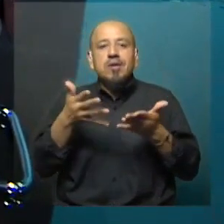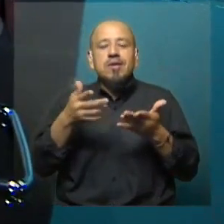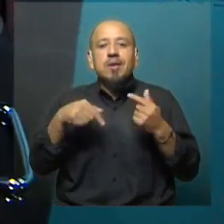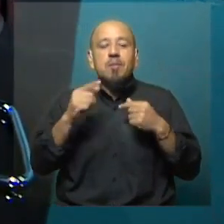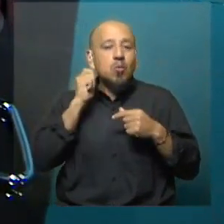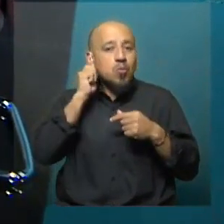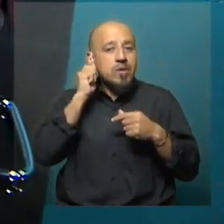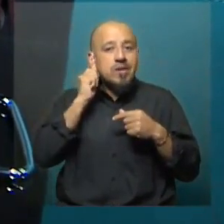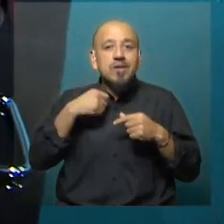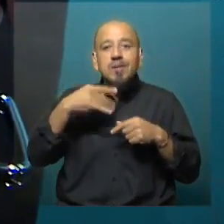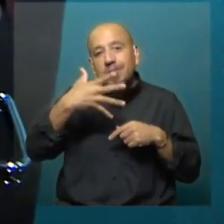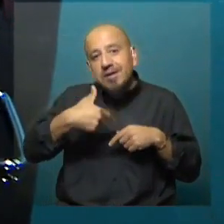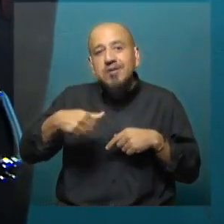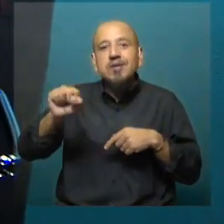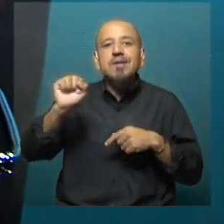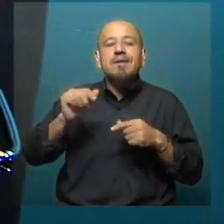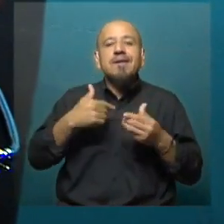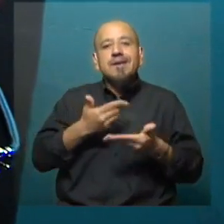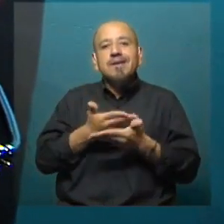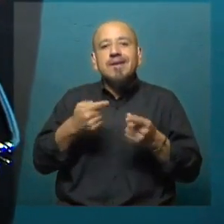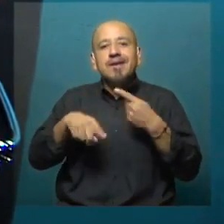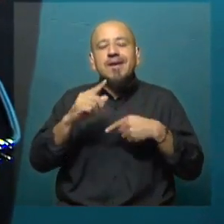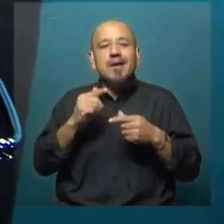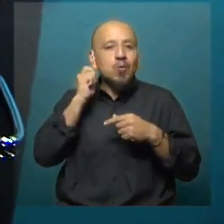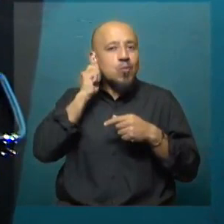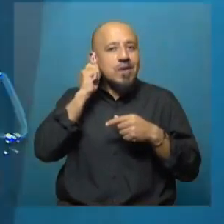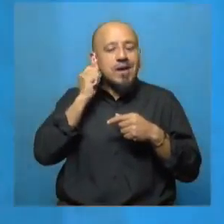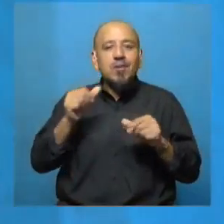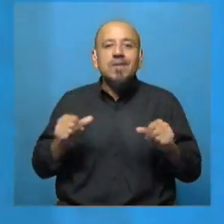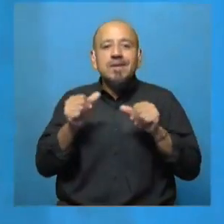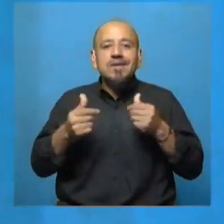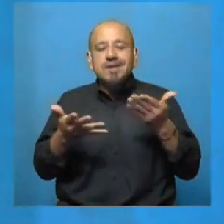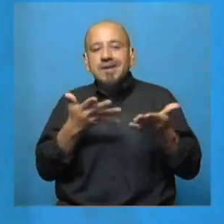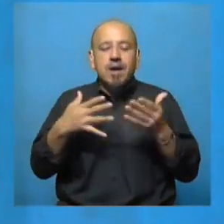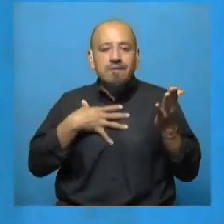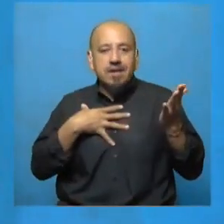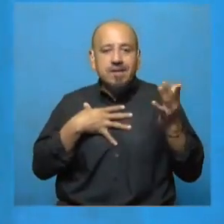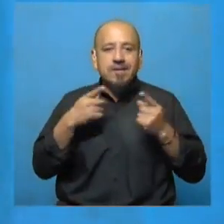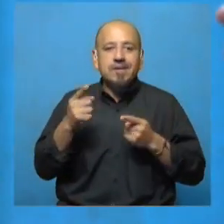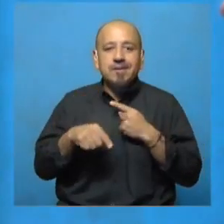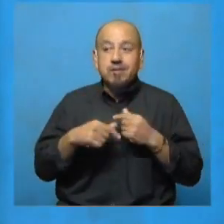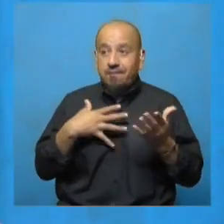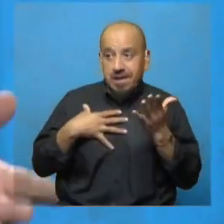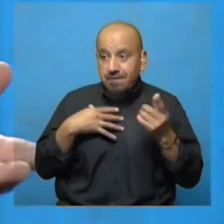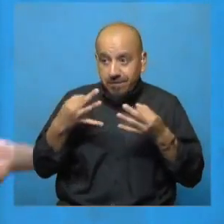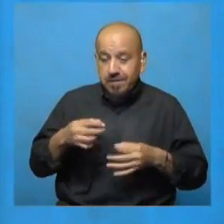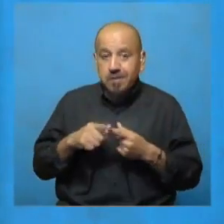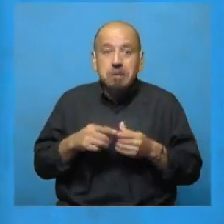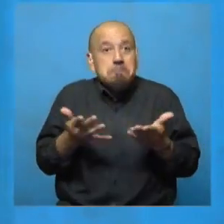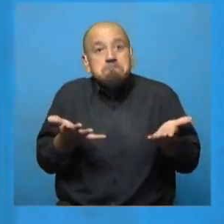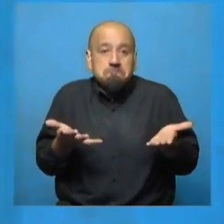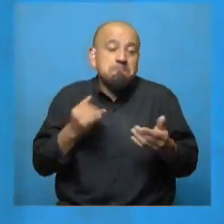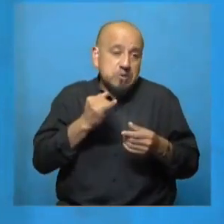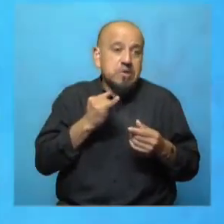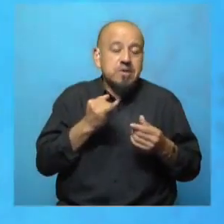en mi cumpleaños sino que me llevaban como una especie de número invitado a los cumpleaños del barrio a hacer algo algún paso de eso y bailabas bien bueno Yo qué